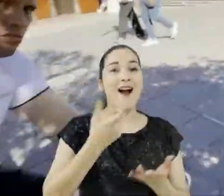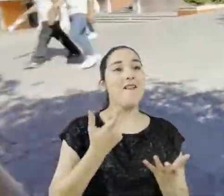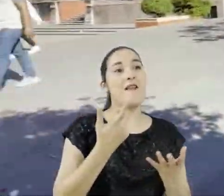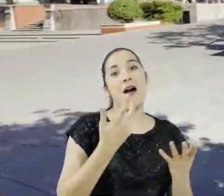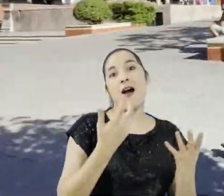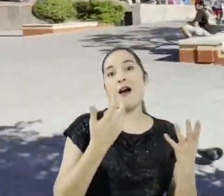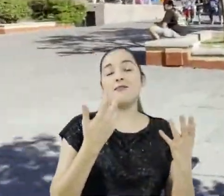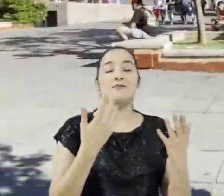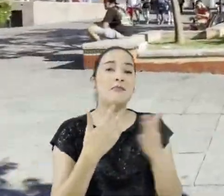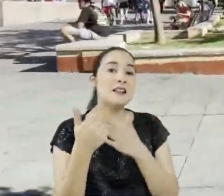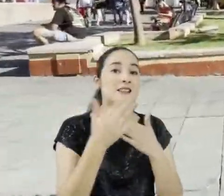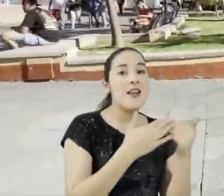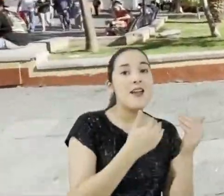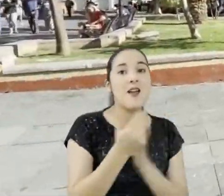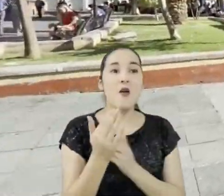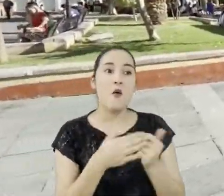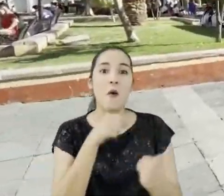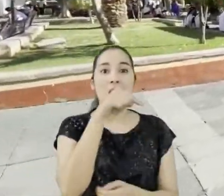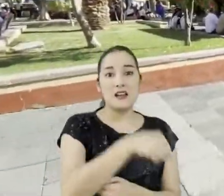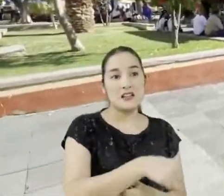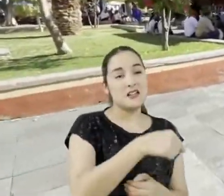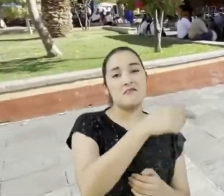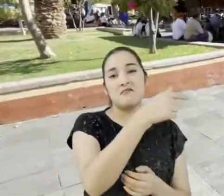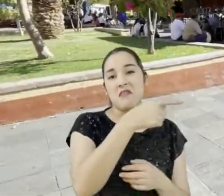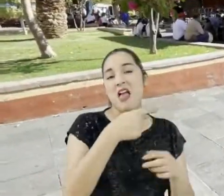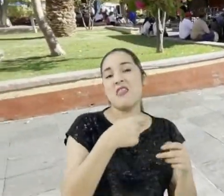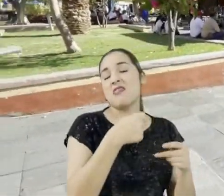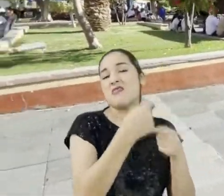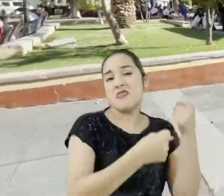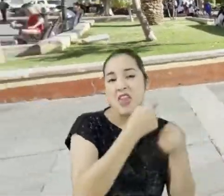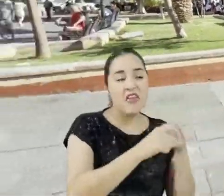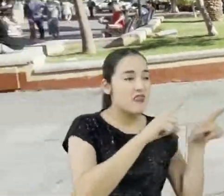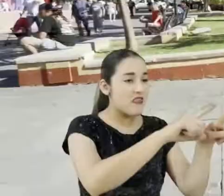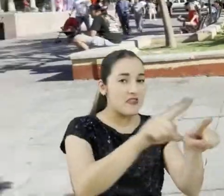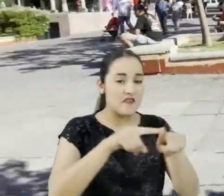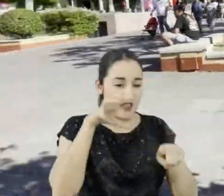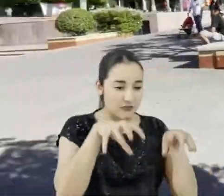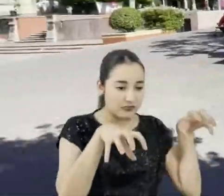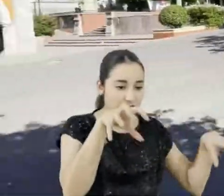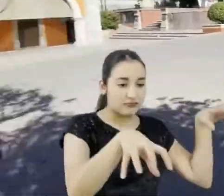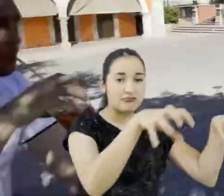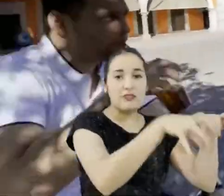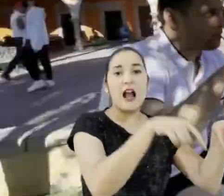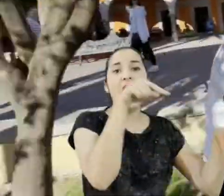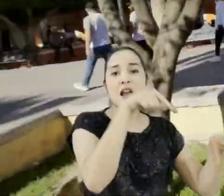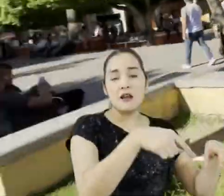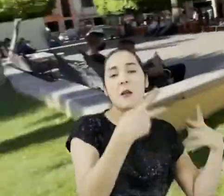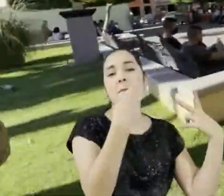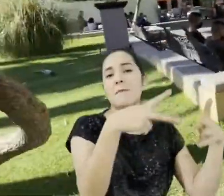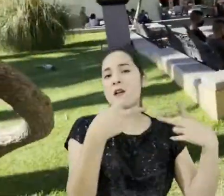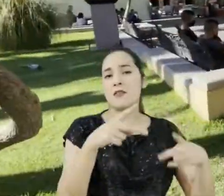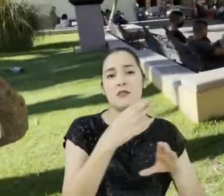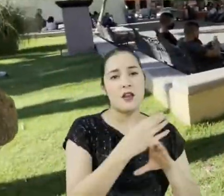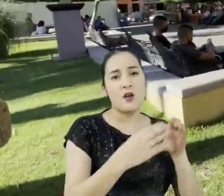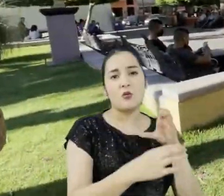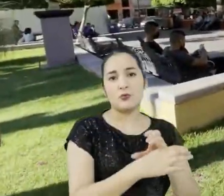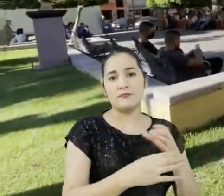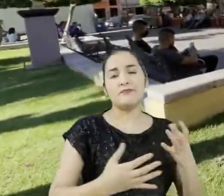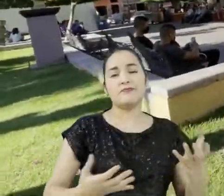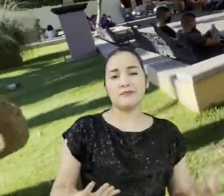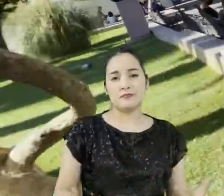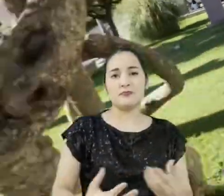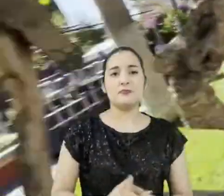Hay de repente muchos puestecitos así que están vendiendo. Bueno, de este lado está más calmado, pero hay de repente